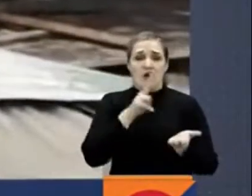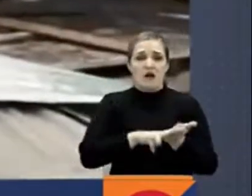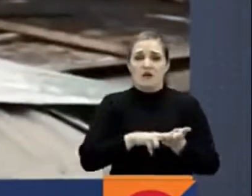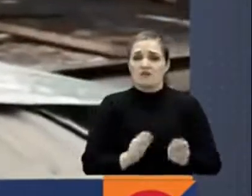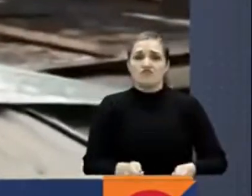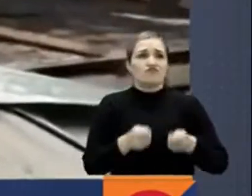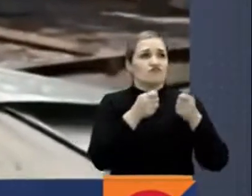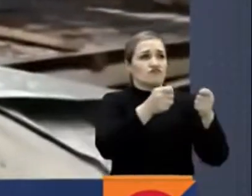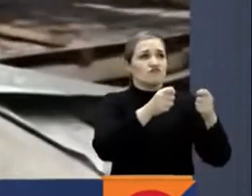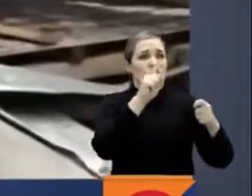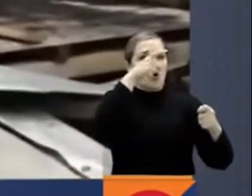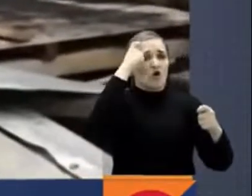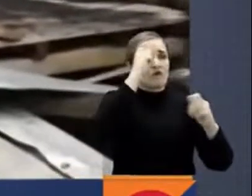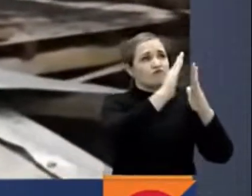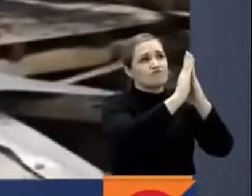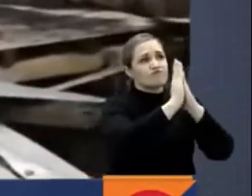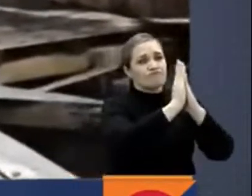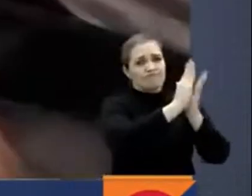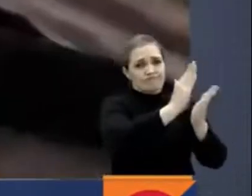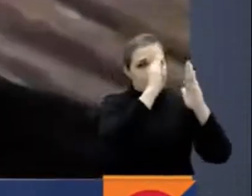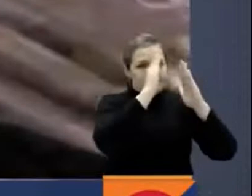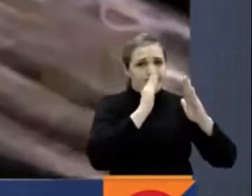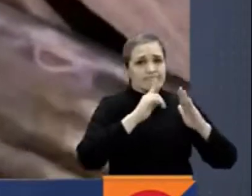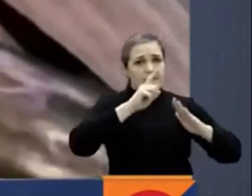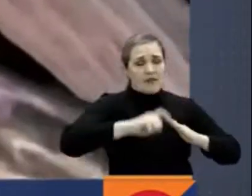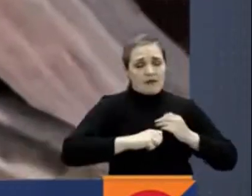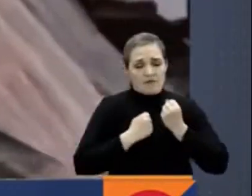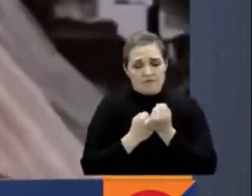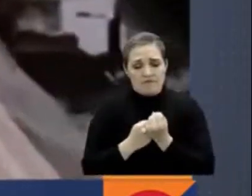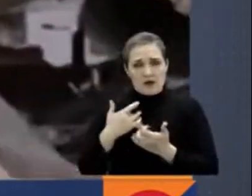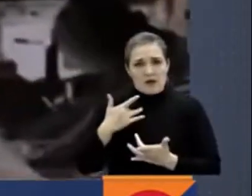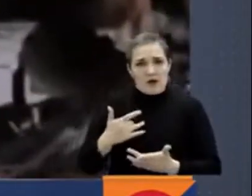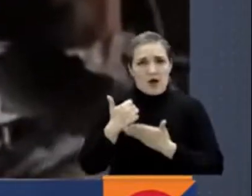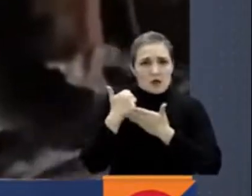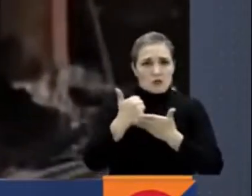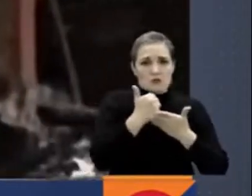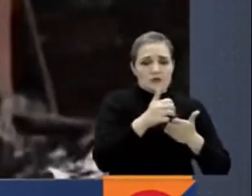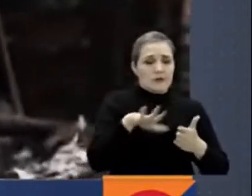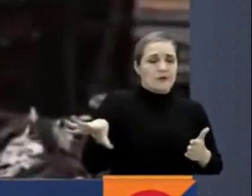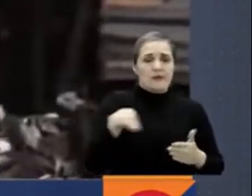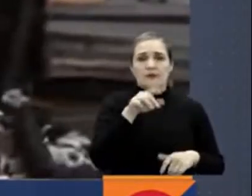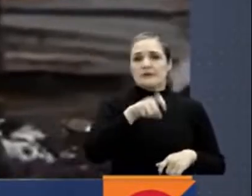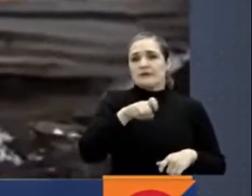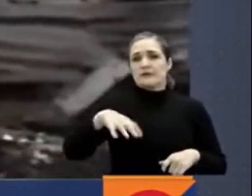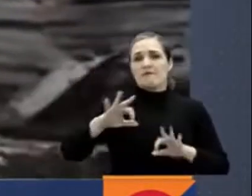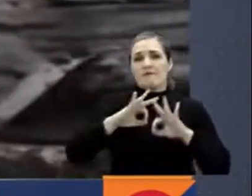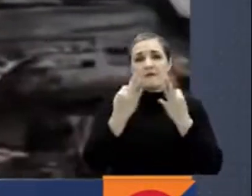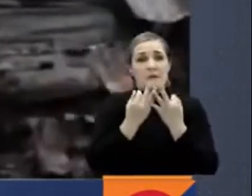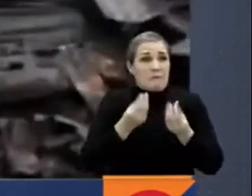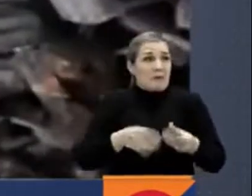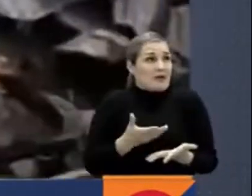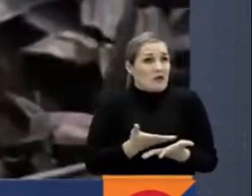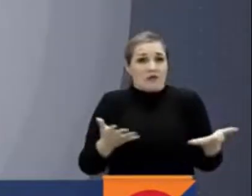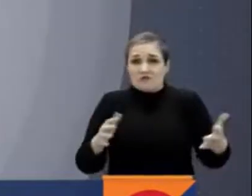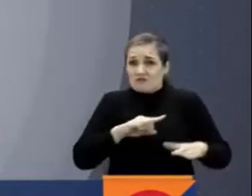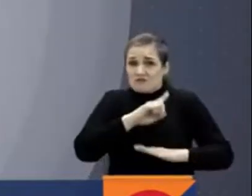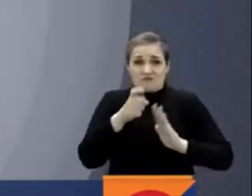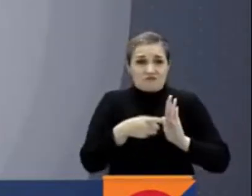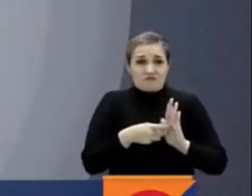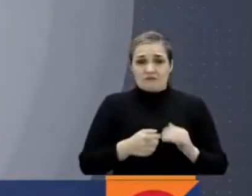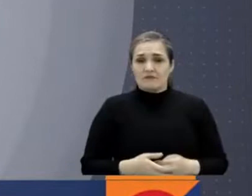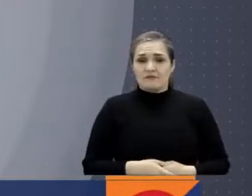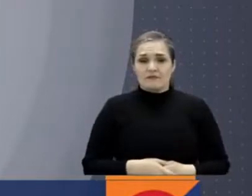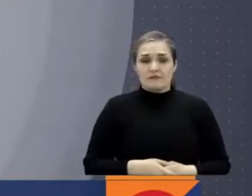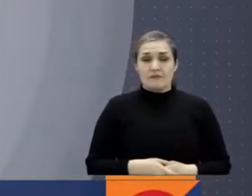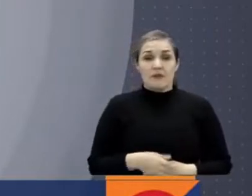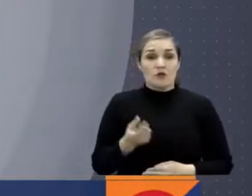hace un llamado para que desde el gobierno nacional se puedan brindar las ayudas necesarias para todas las familias que lo perdieron todo.